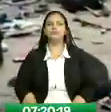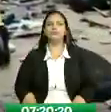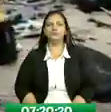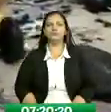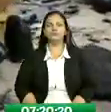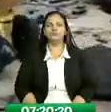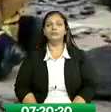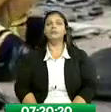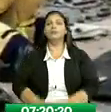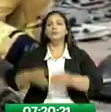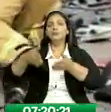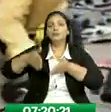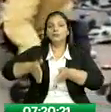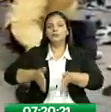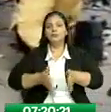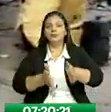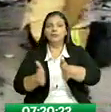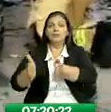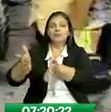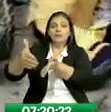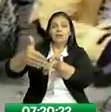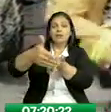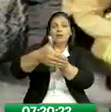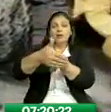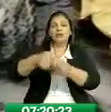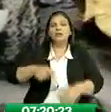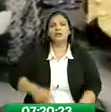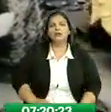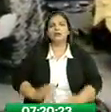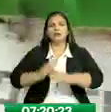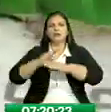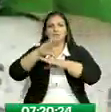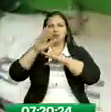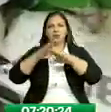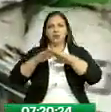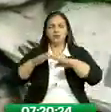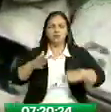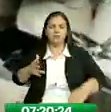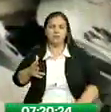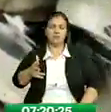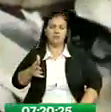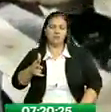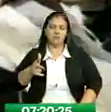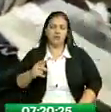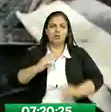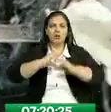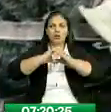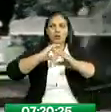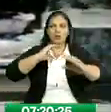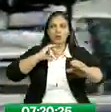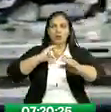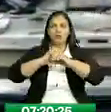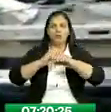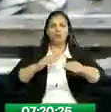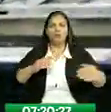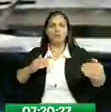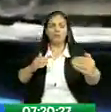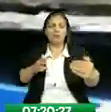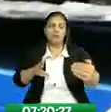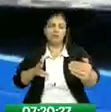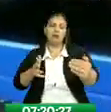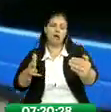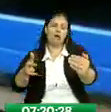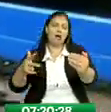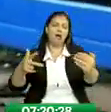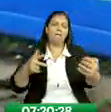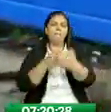Curva de la carretera del Descanso Paute, sector del peaje de la provincia de La Suay, se dio el choque entre una camioneta de transporte y un bus intercantonal de la línea